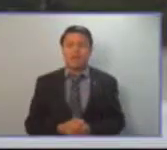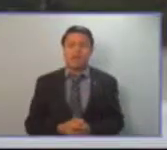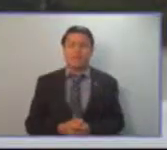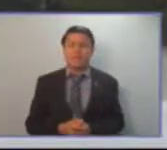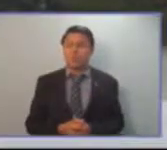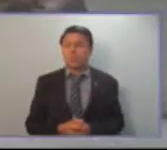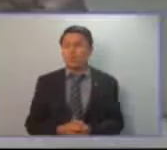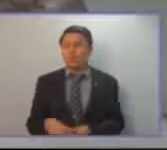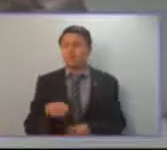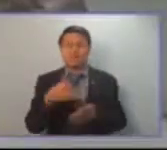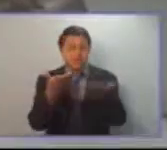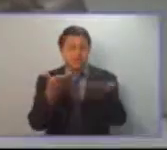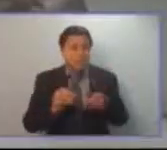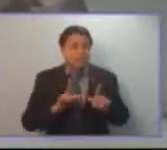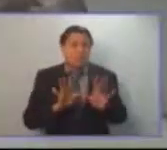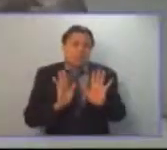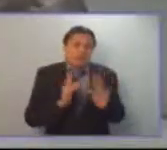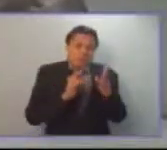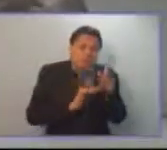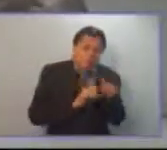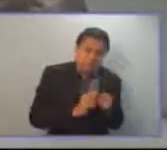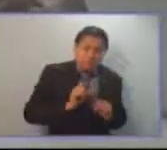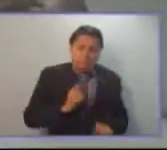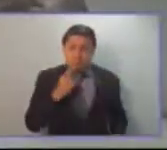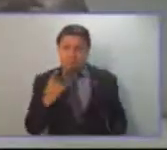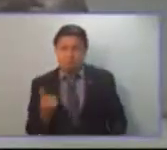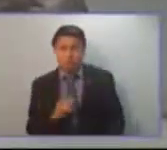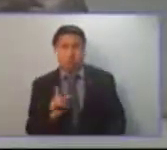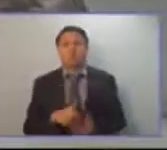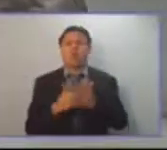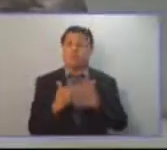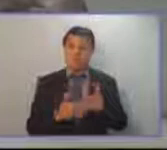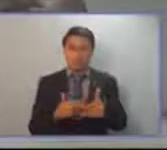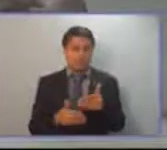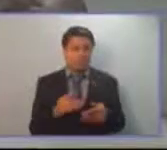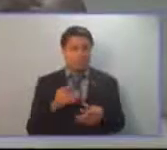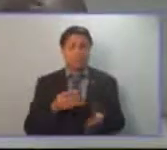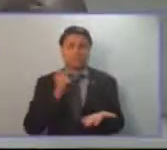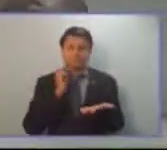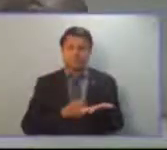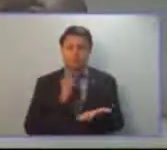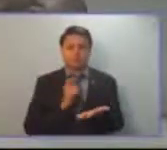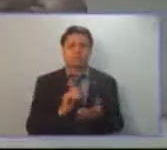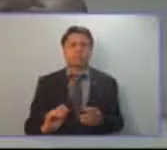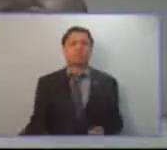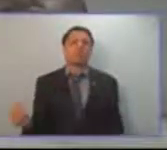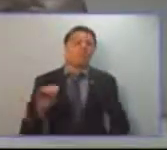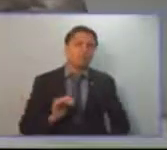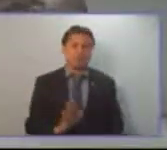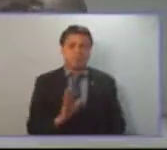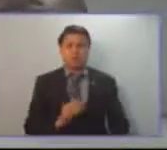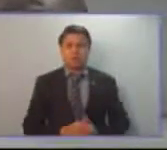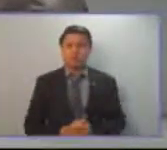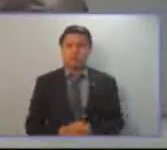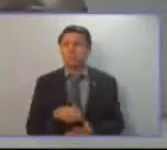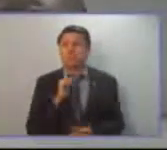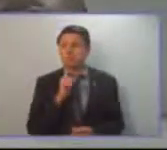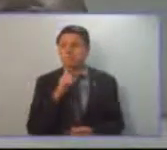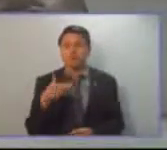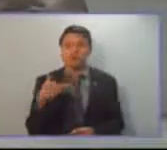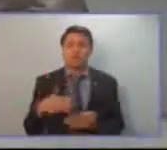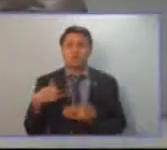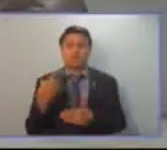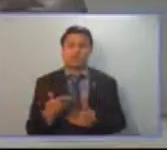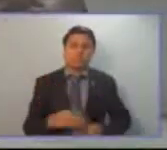existían posibilidades de sanciones, pero al no existir procedimientos, el tribunal nunca sancionaba, y un año después de